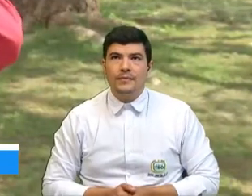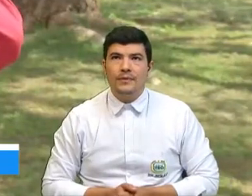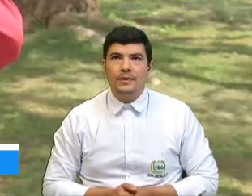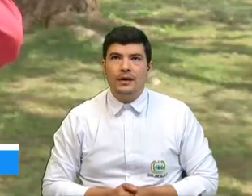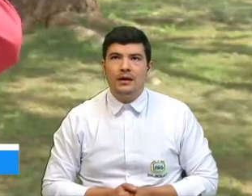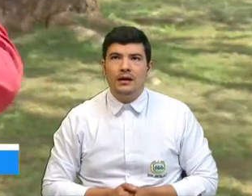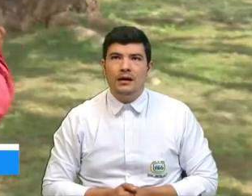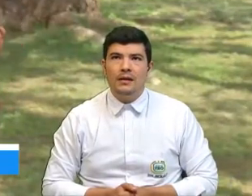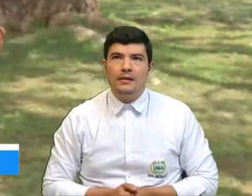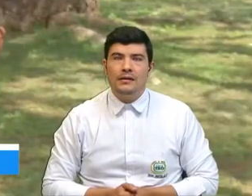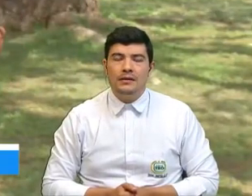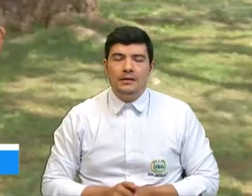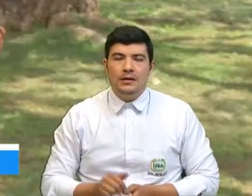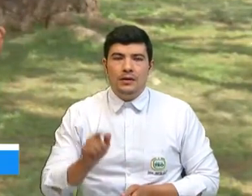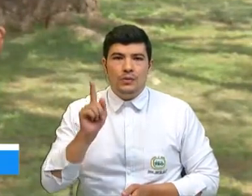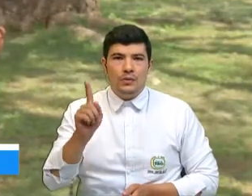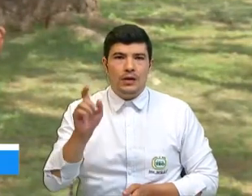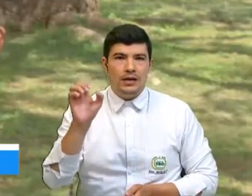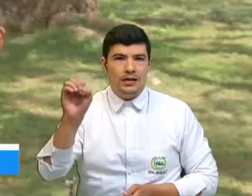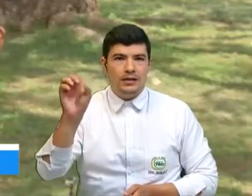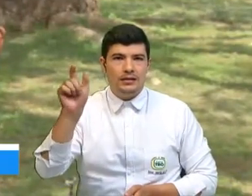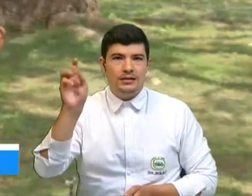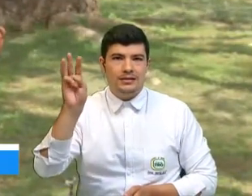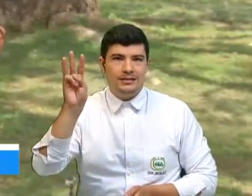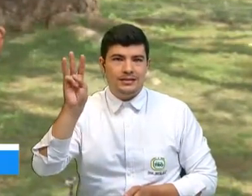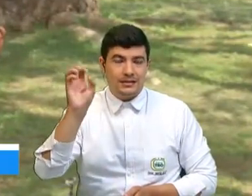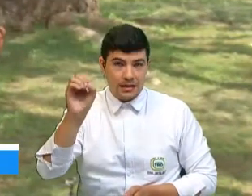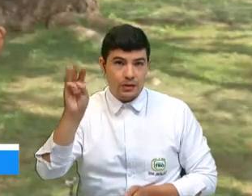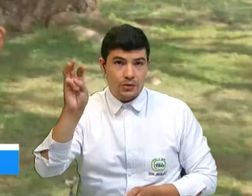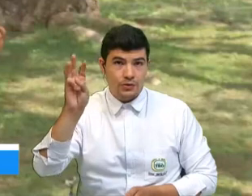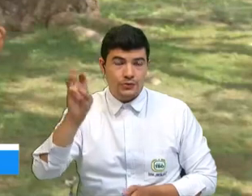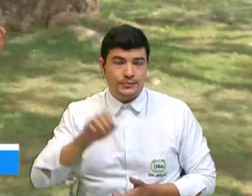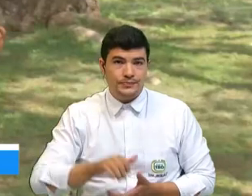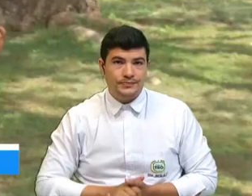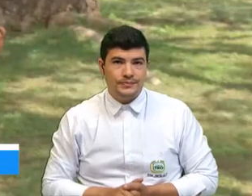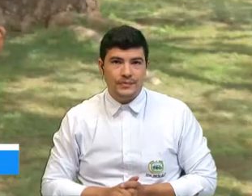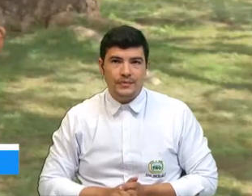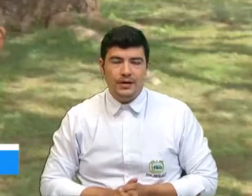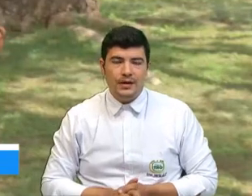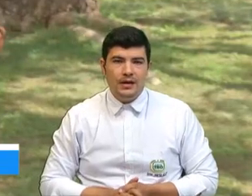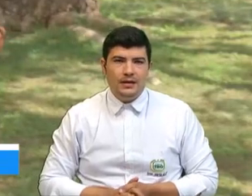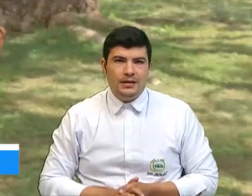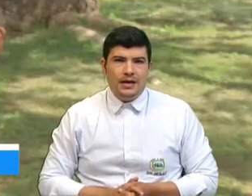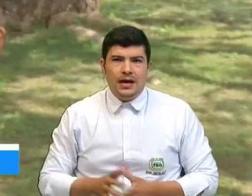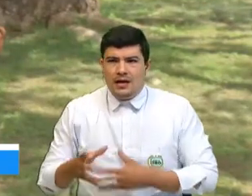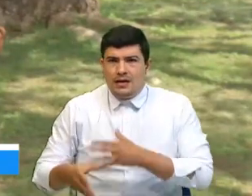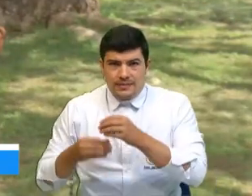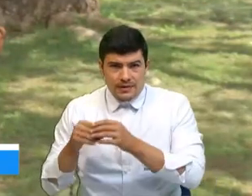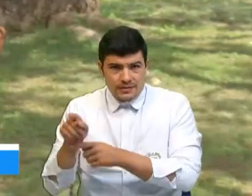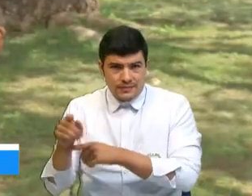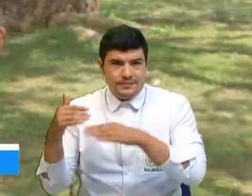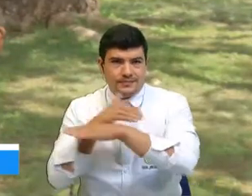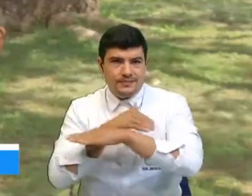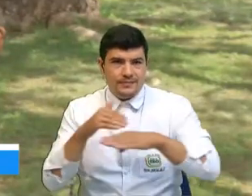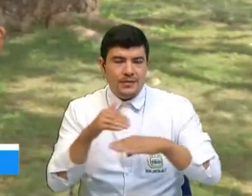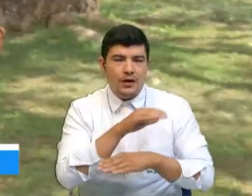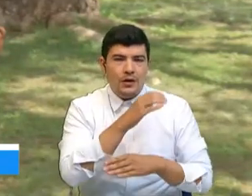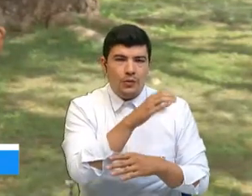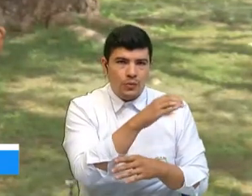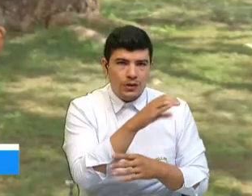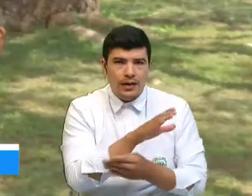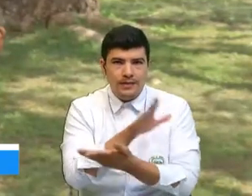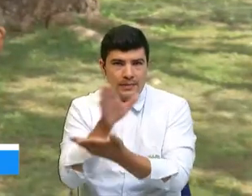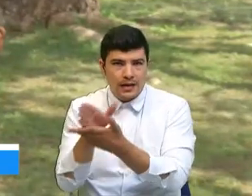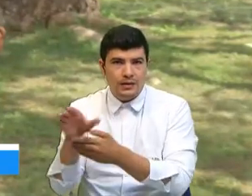Muy bien, seguimos acá 1:08 PM y es que la situación de orden público, como la incineración de varios tractocamiones en el eje vial Cúcuta-Ocaña,